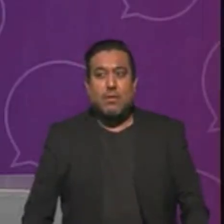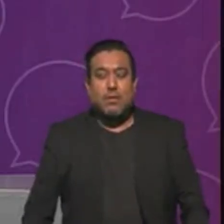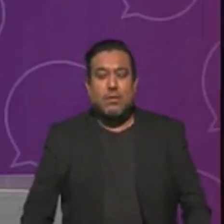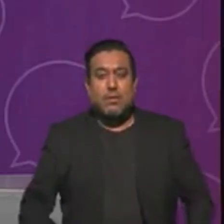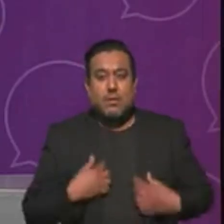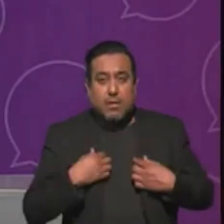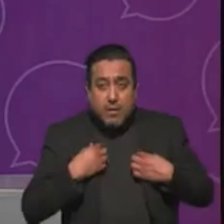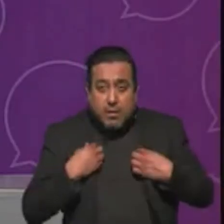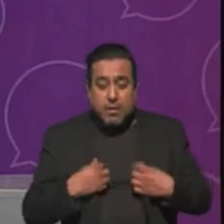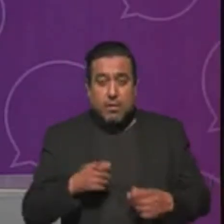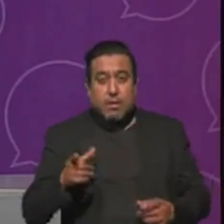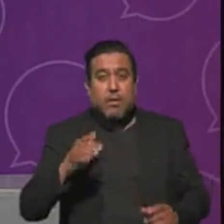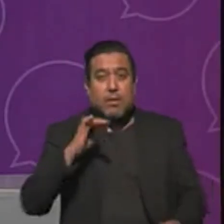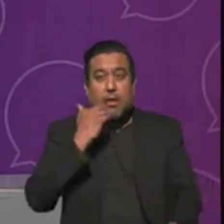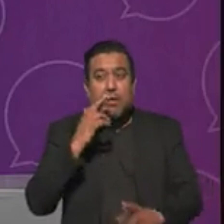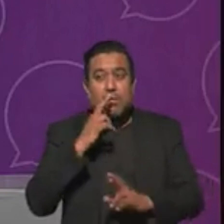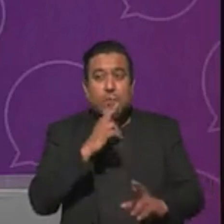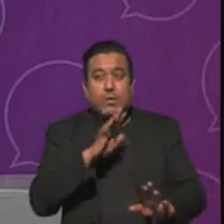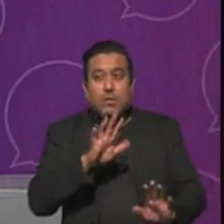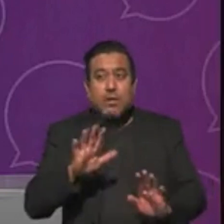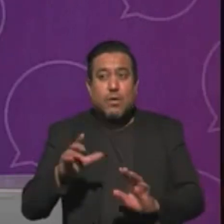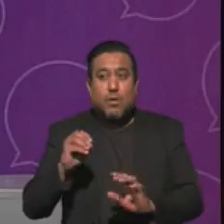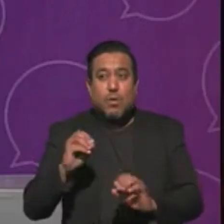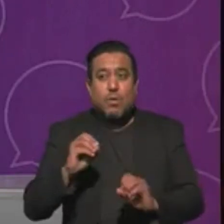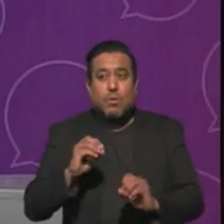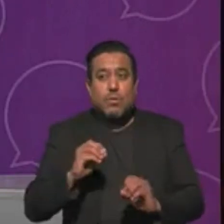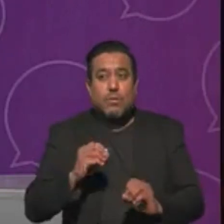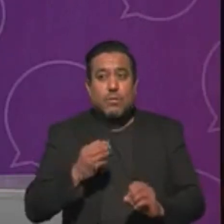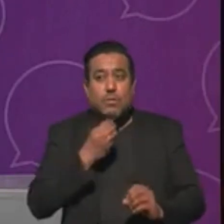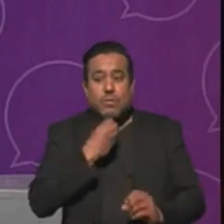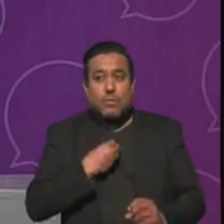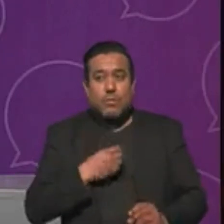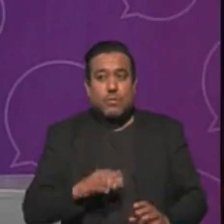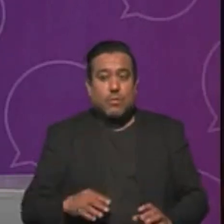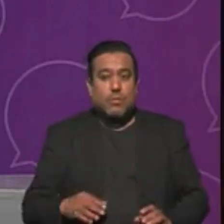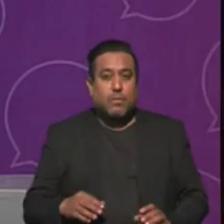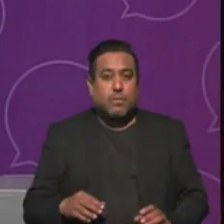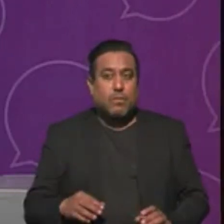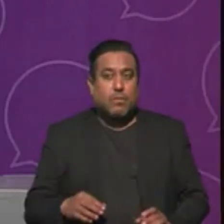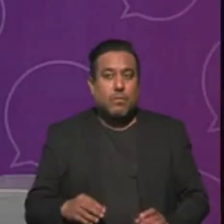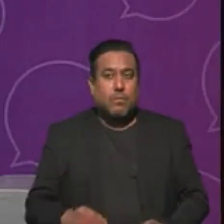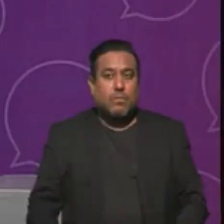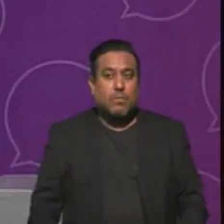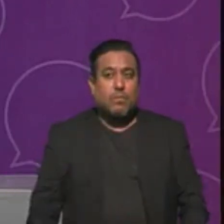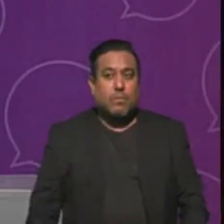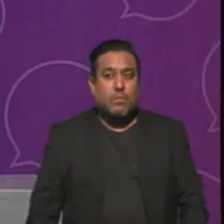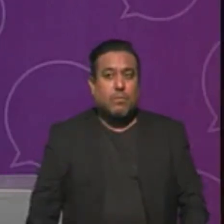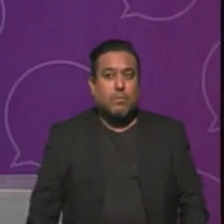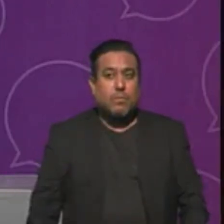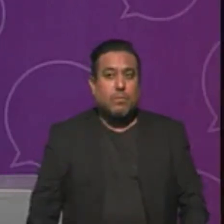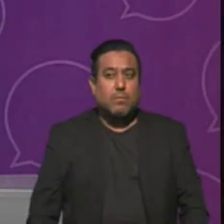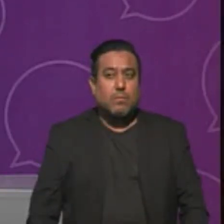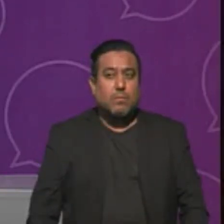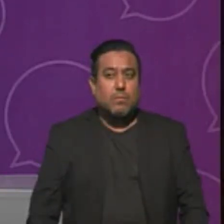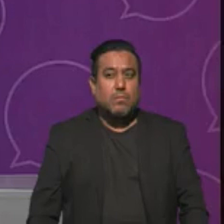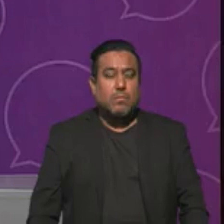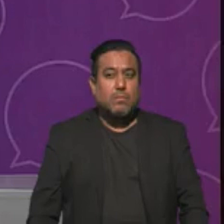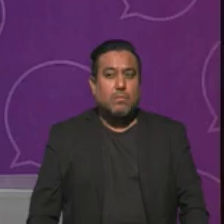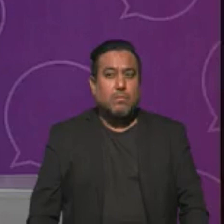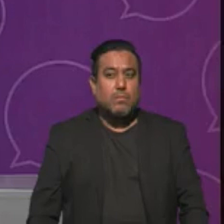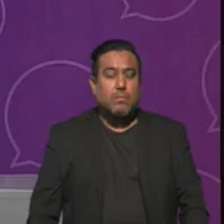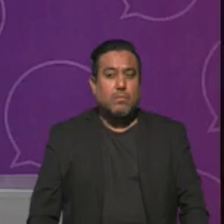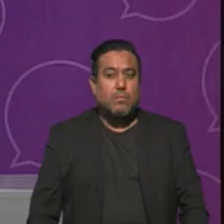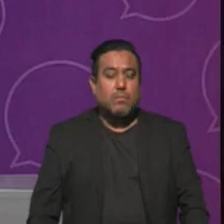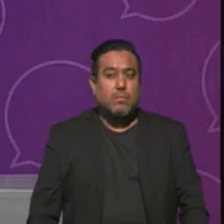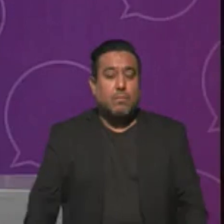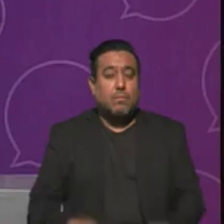tiene la opción de contestar a la réplica o eh o o hacer uso más adelante me la gasto si contesto y